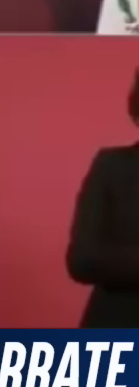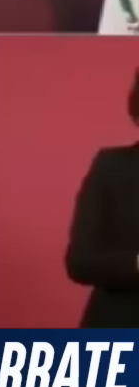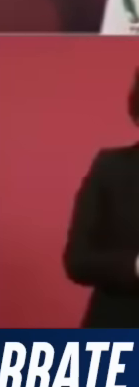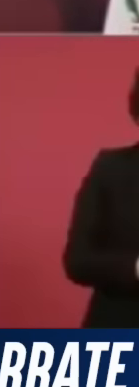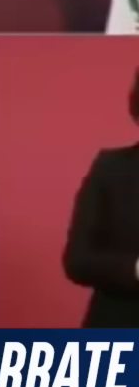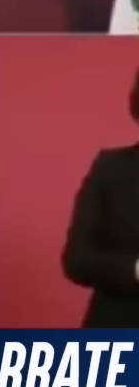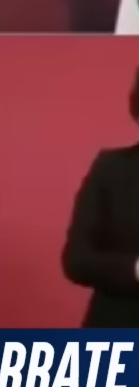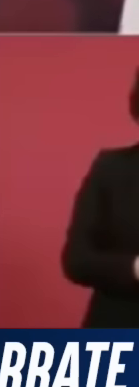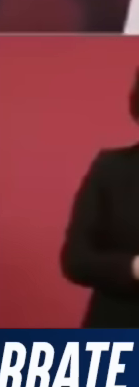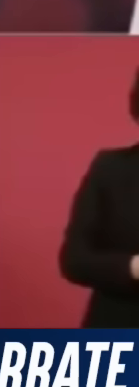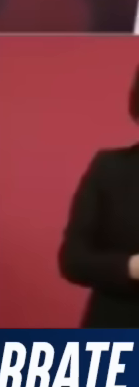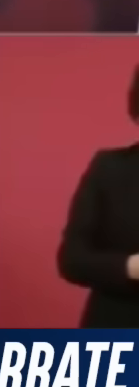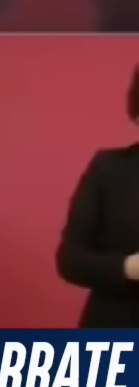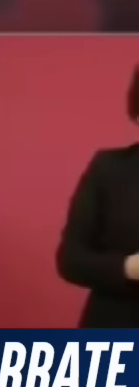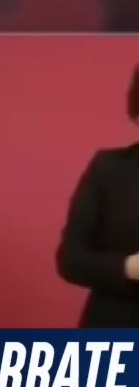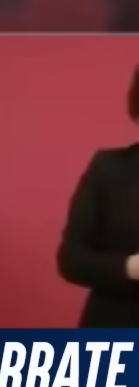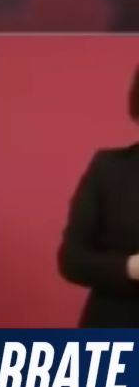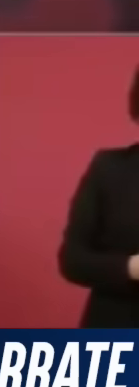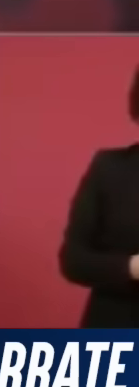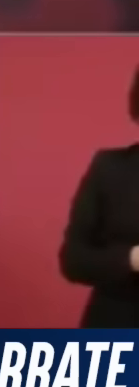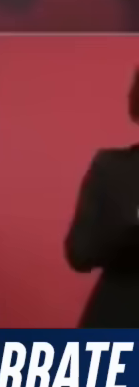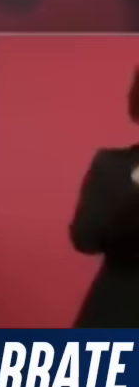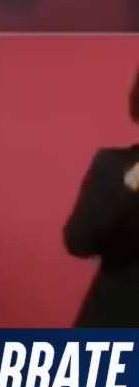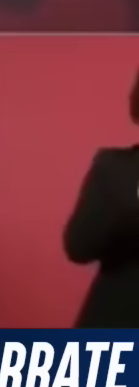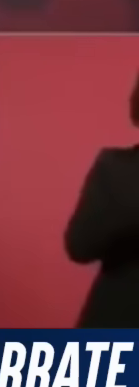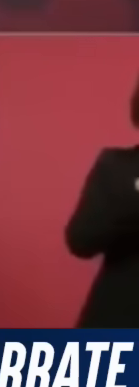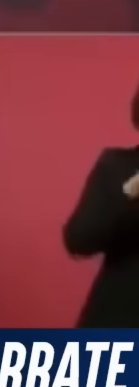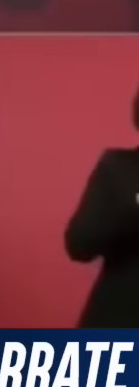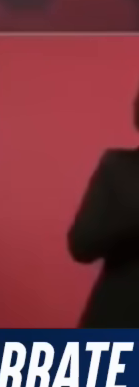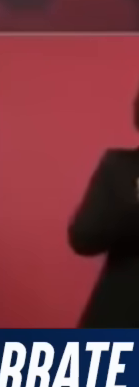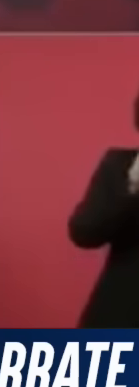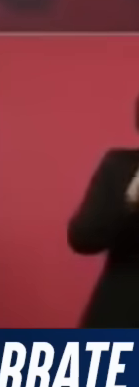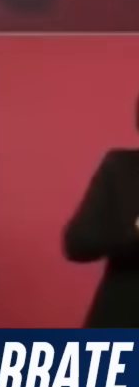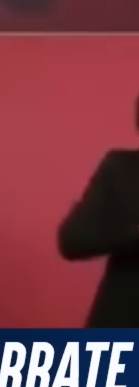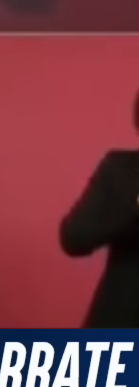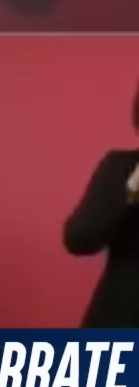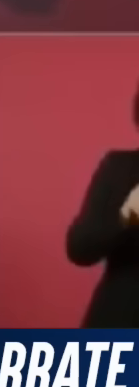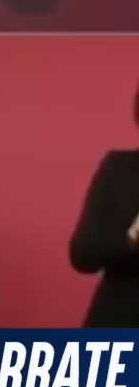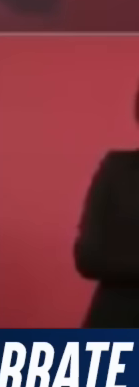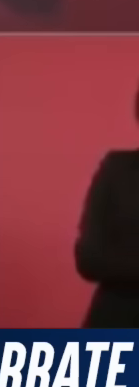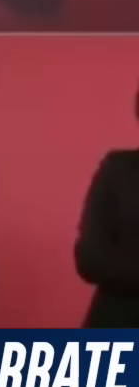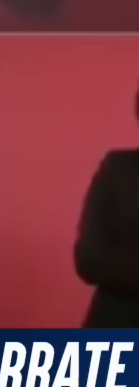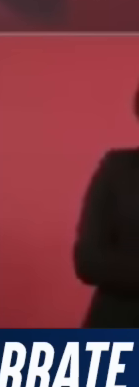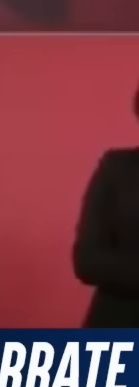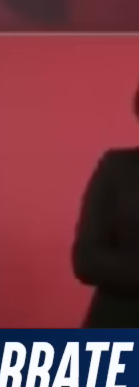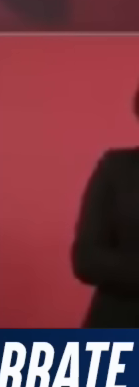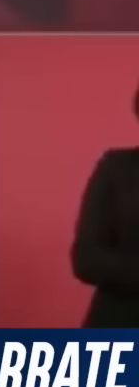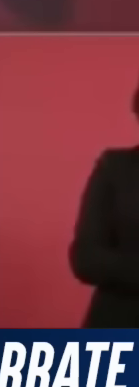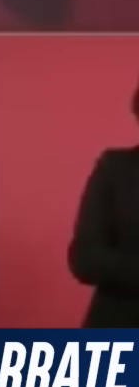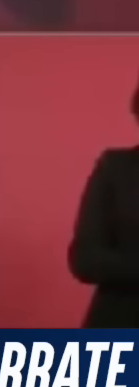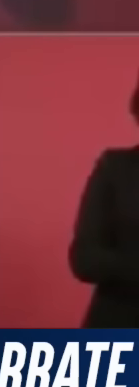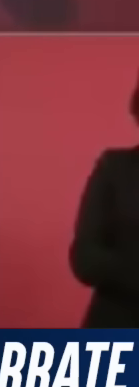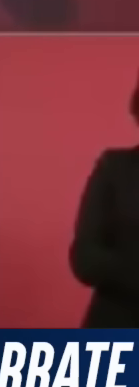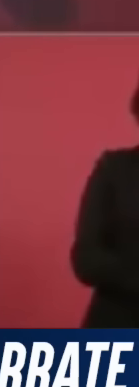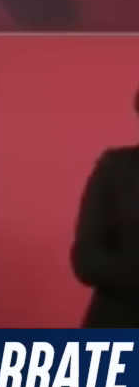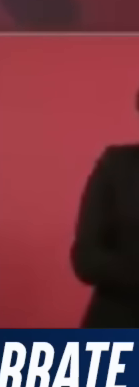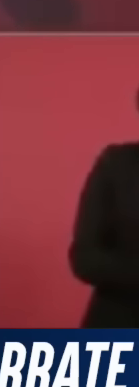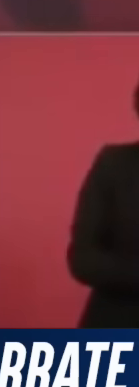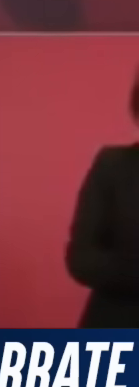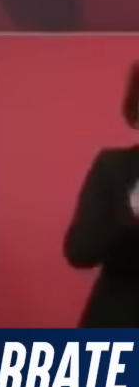e hacer montajes para el pseudoperiodismo